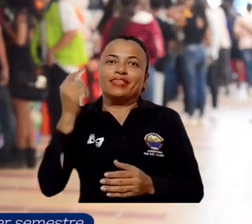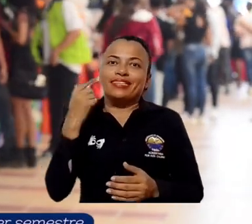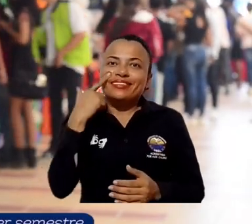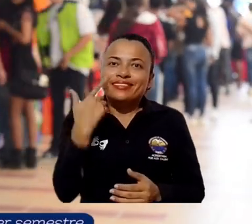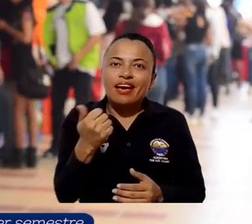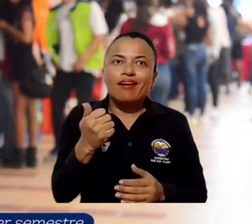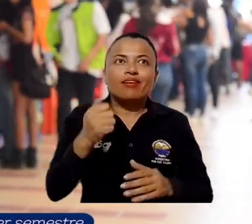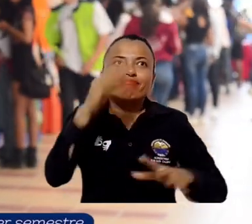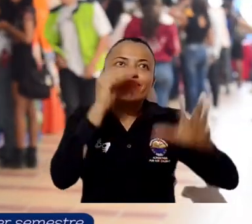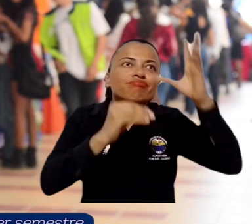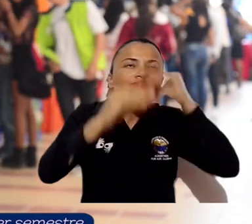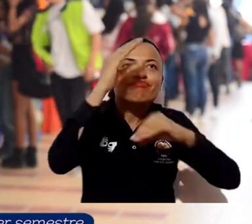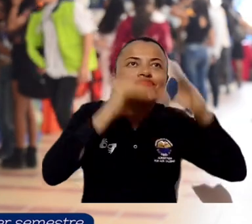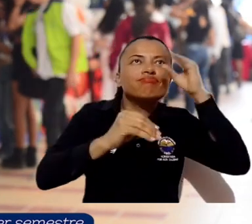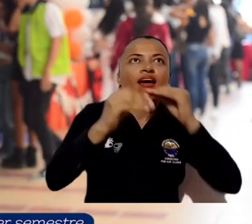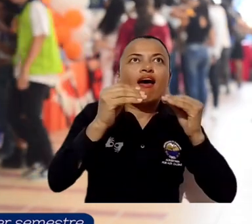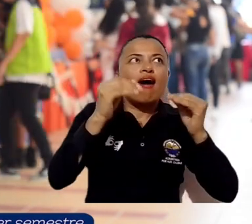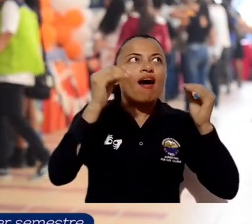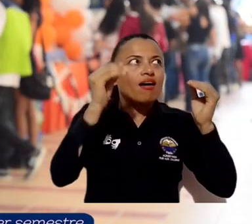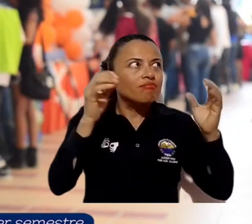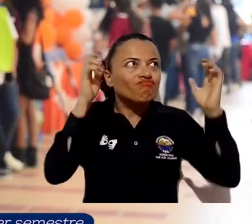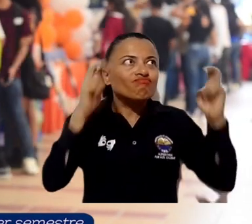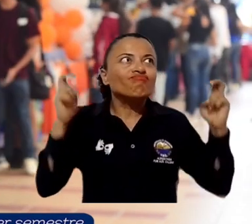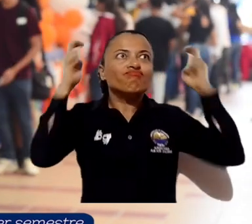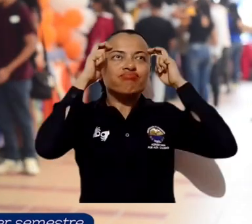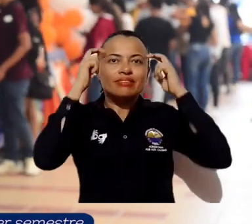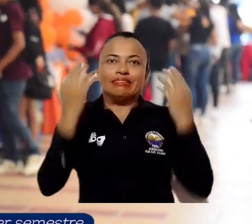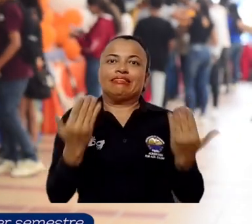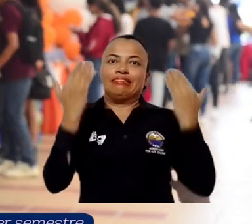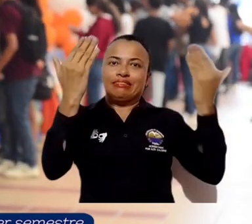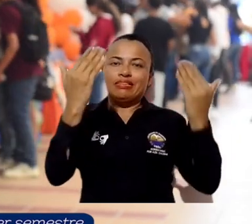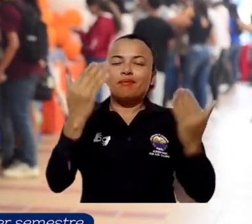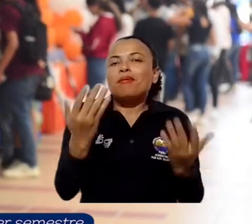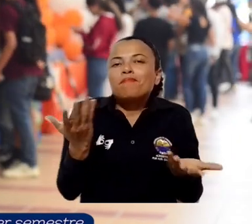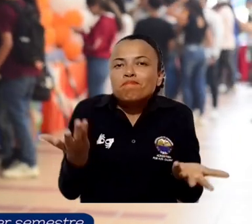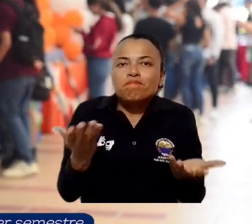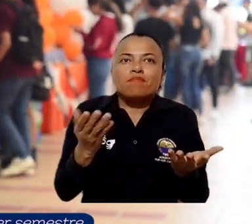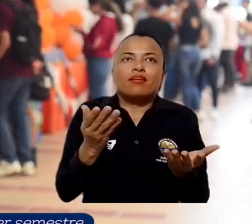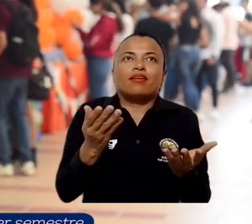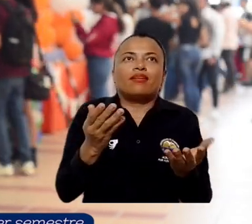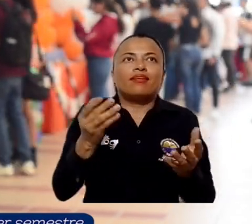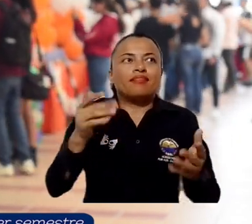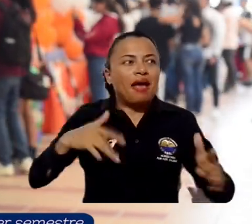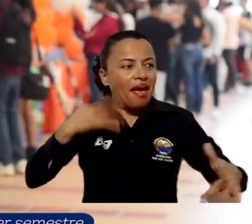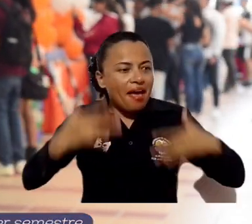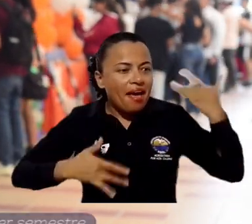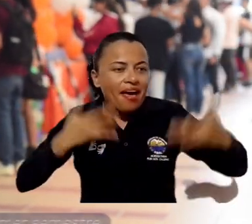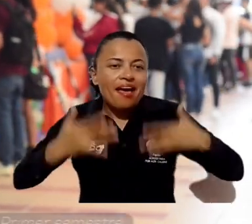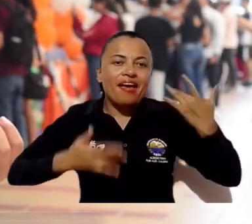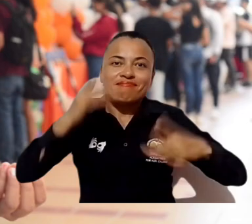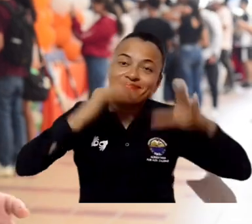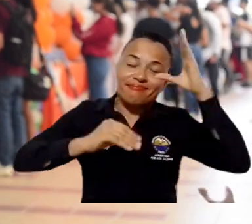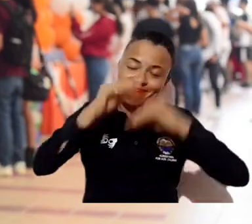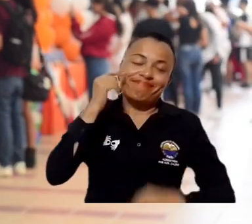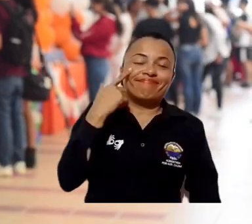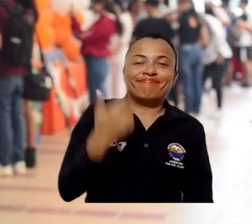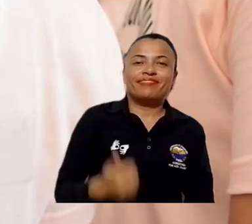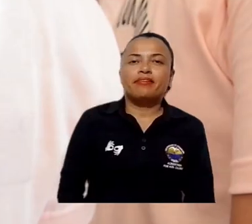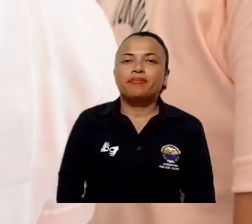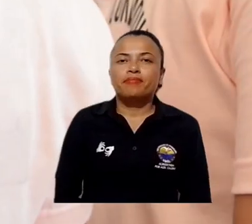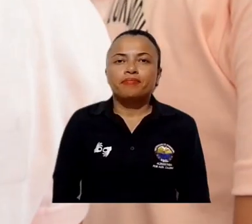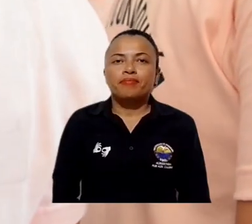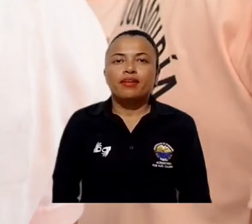a uno le permite generar más conocimiento, puesto que se divierte mientras